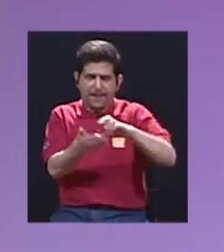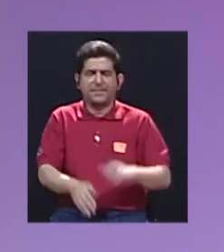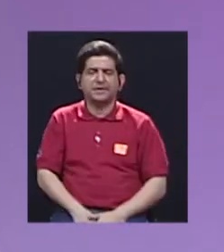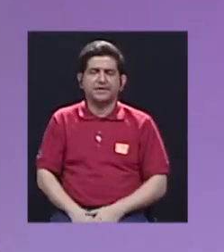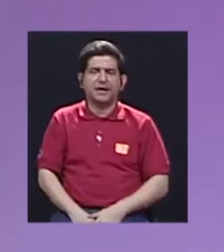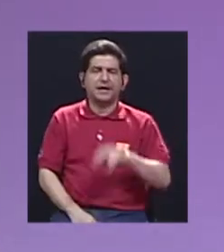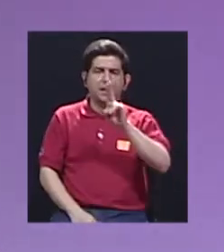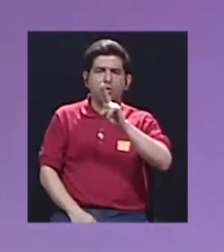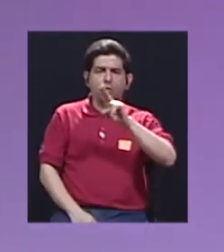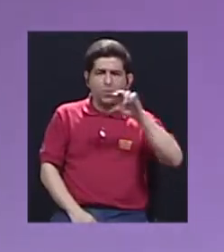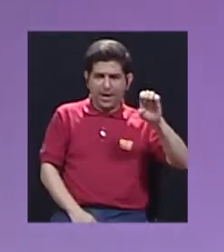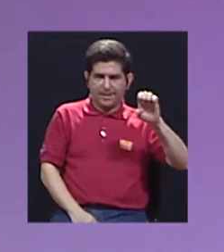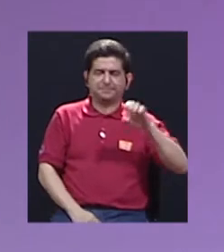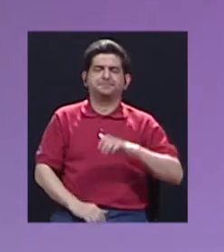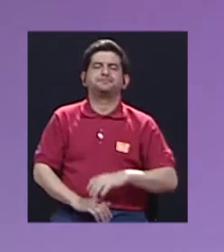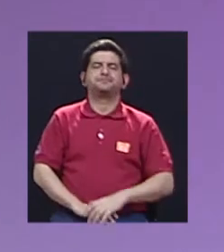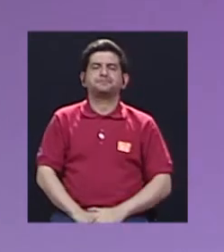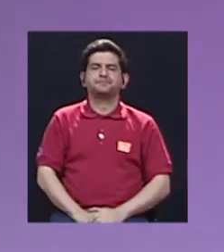la Unión Europea.